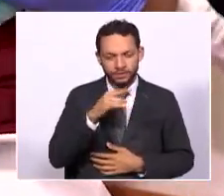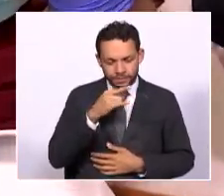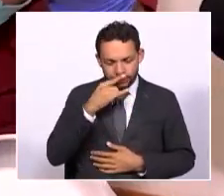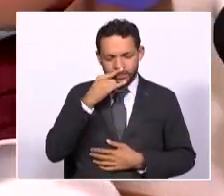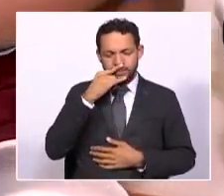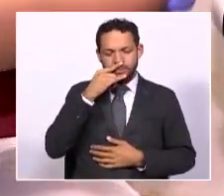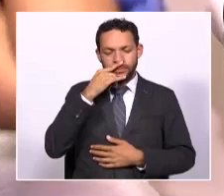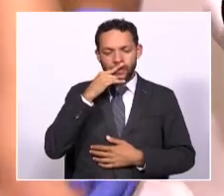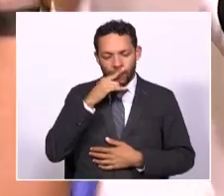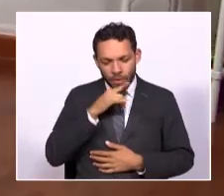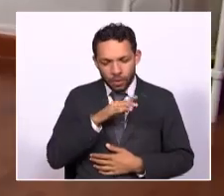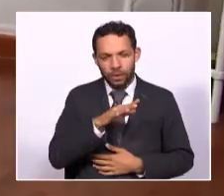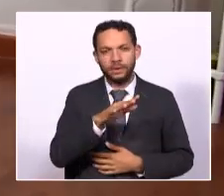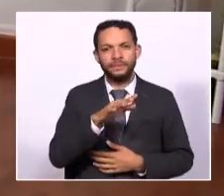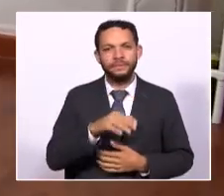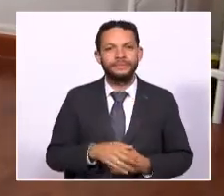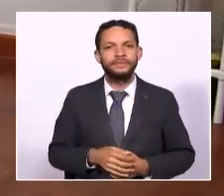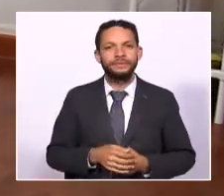Eso.